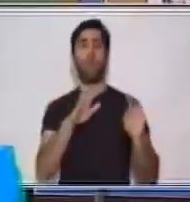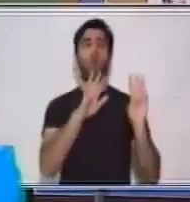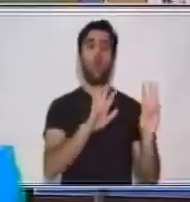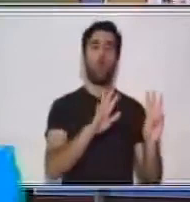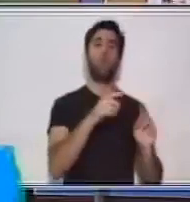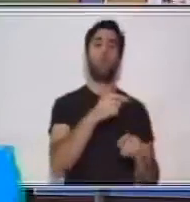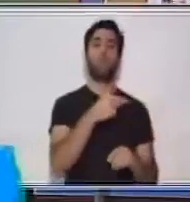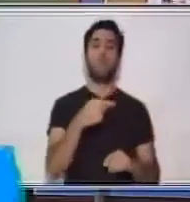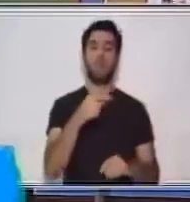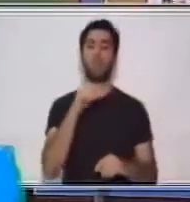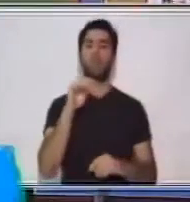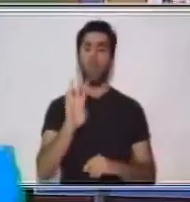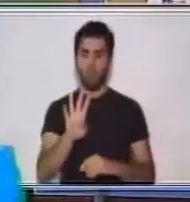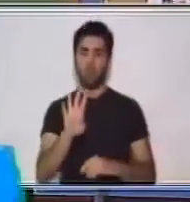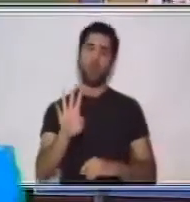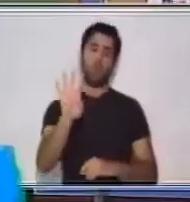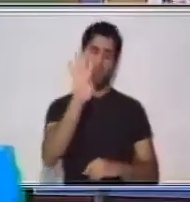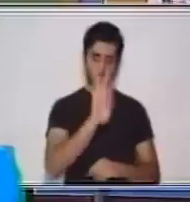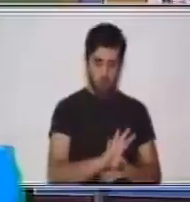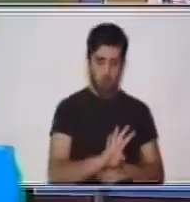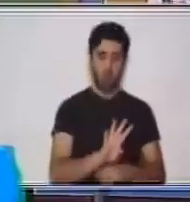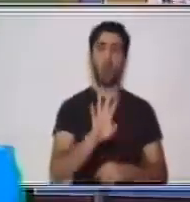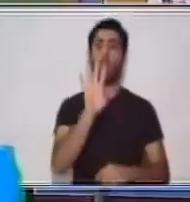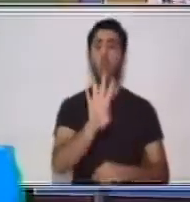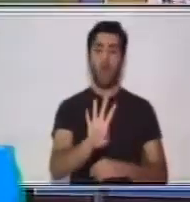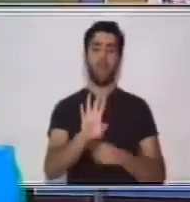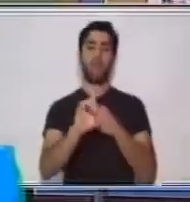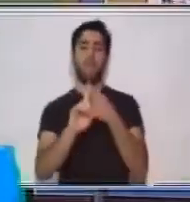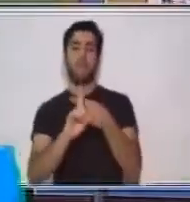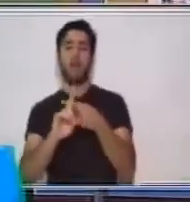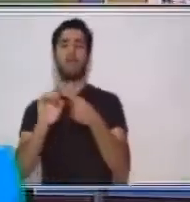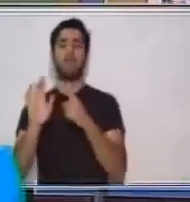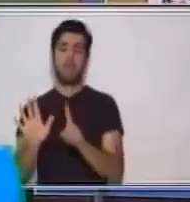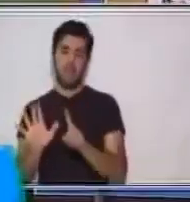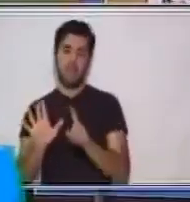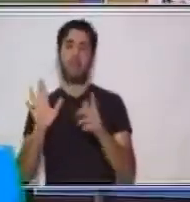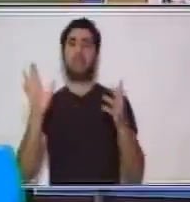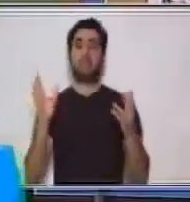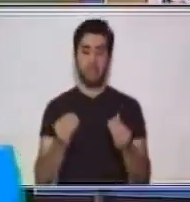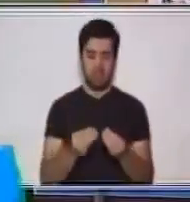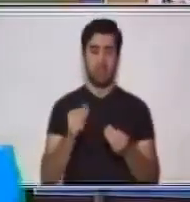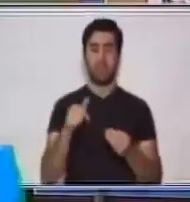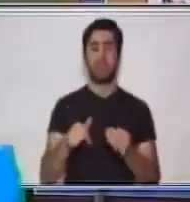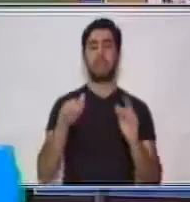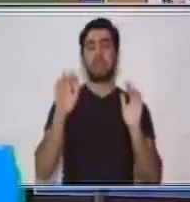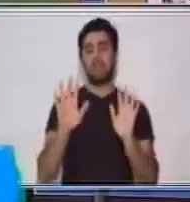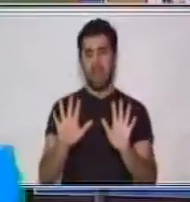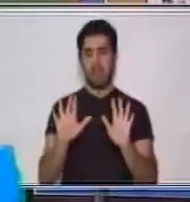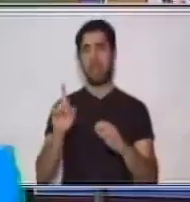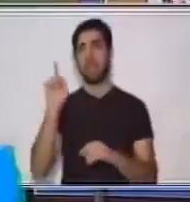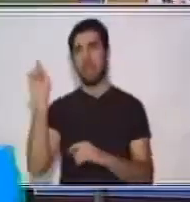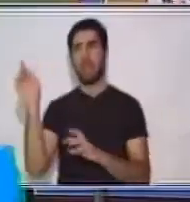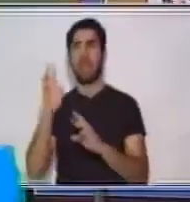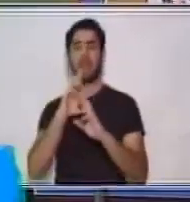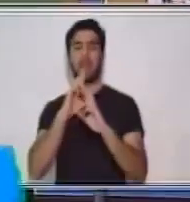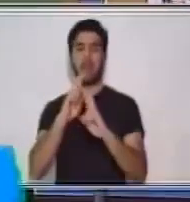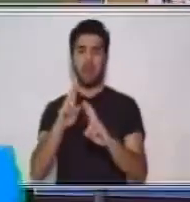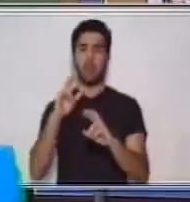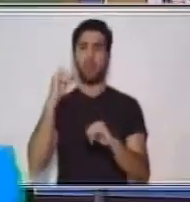4, 4. 4 más 6, 10. Este es mi